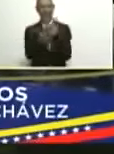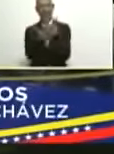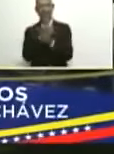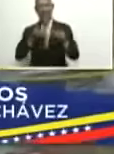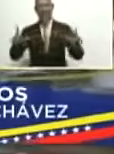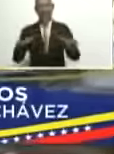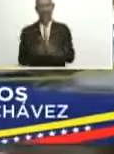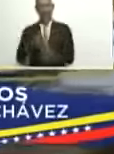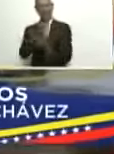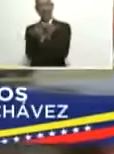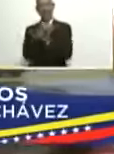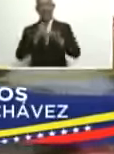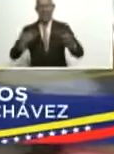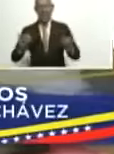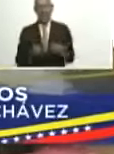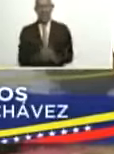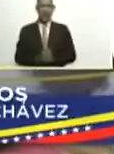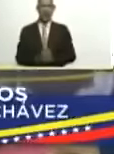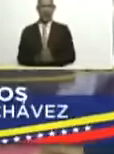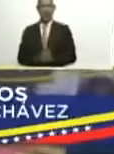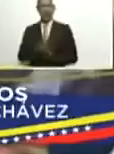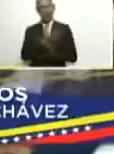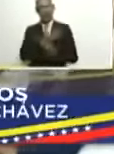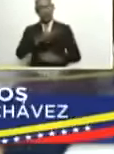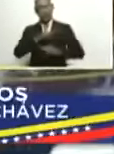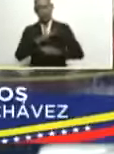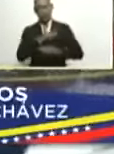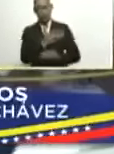libre, independiente y soberana.